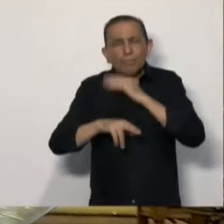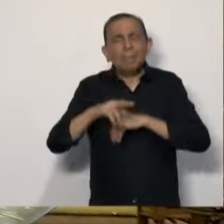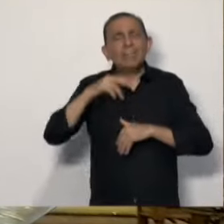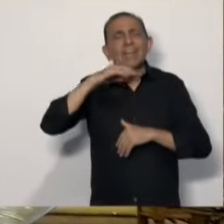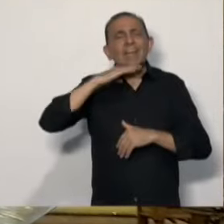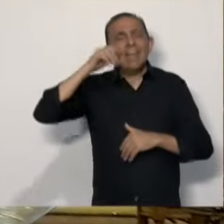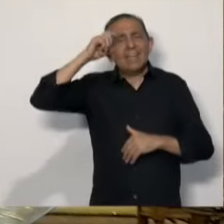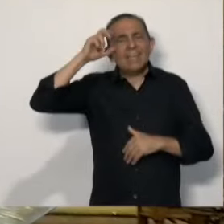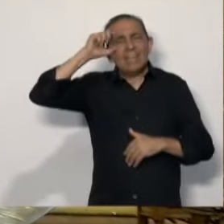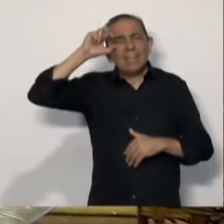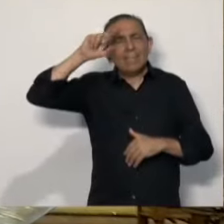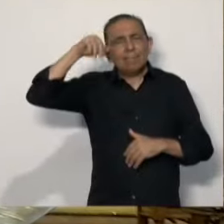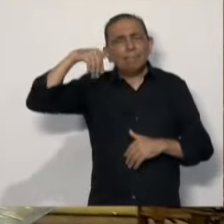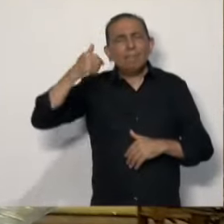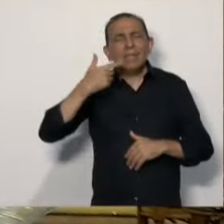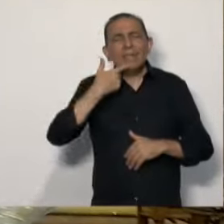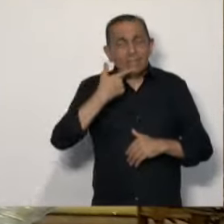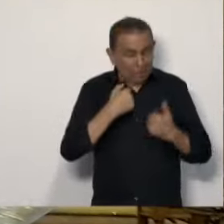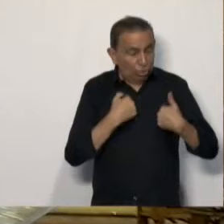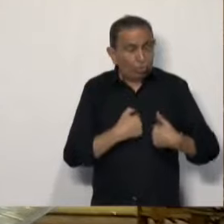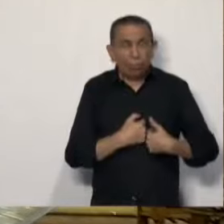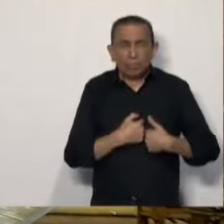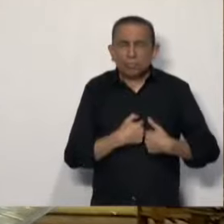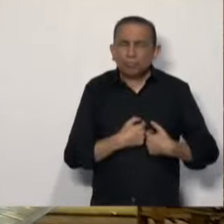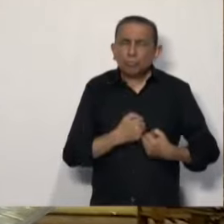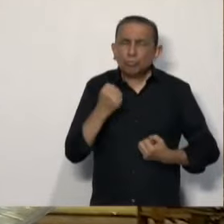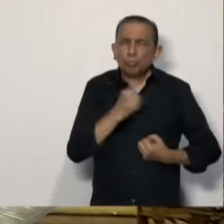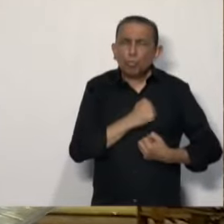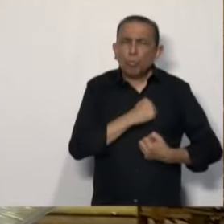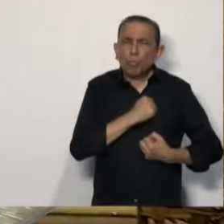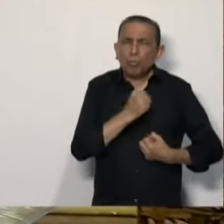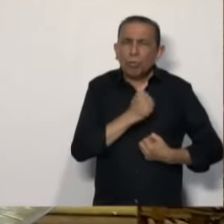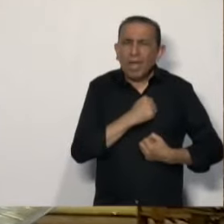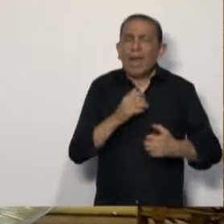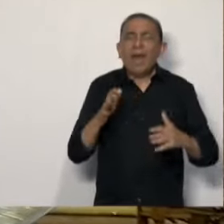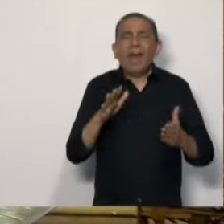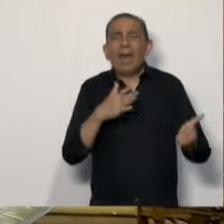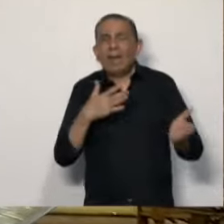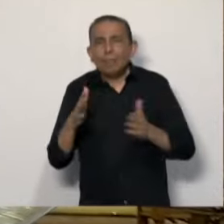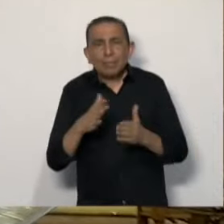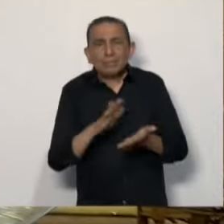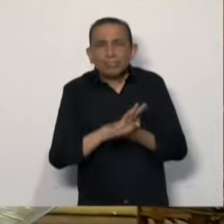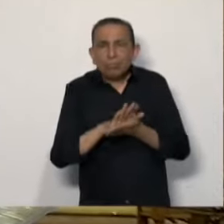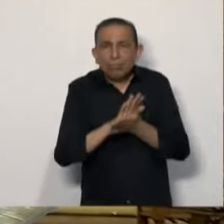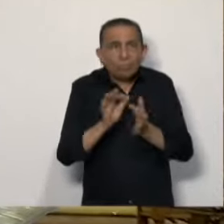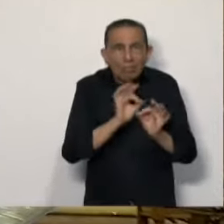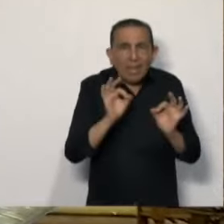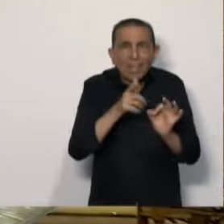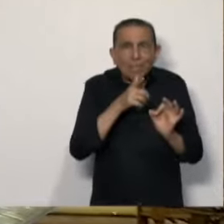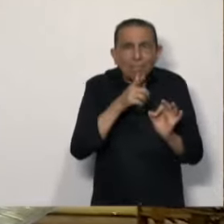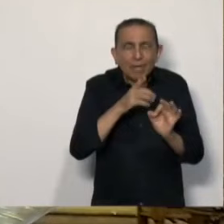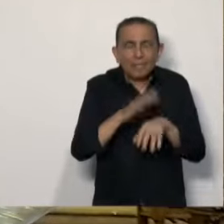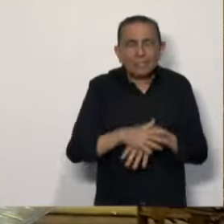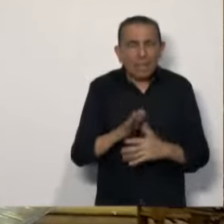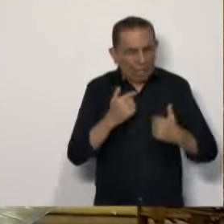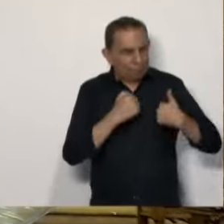Jeremías, que nuestro corazón es un poco tortuoso y que a veces parece que no tiene arreglo, porque a veces en el